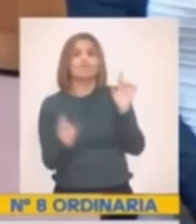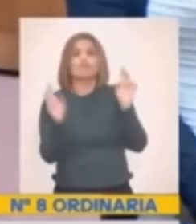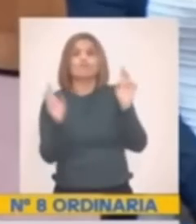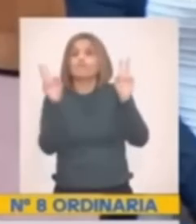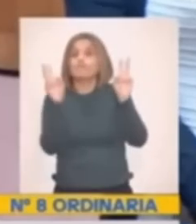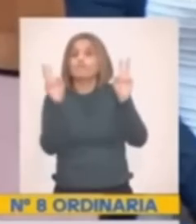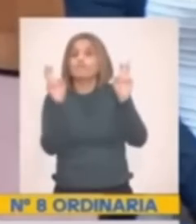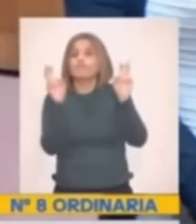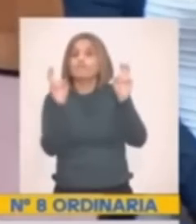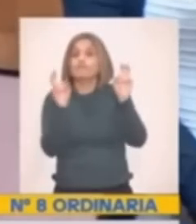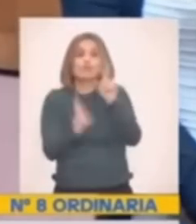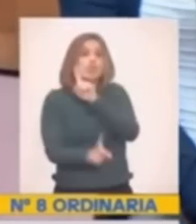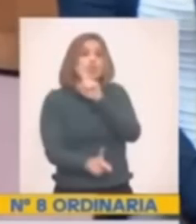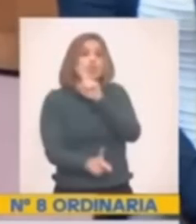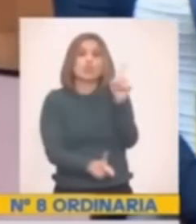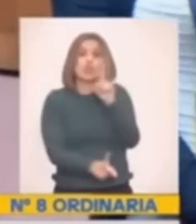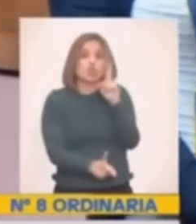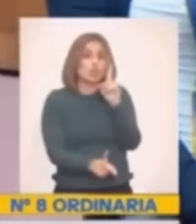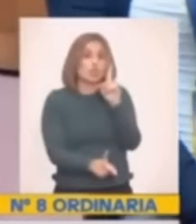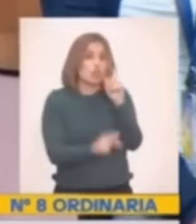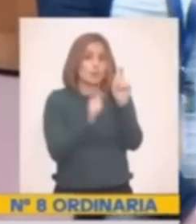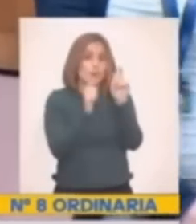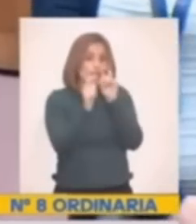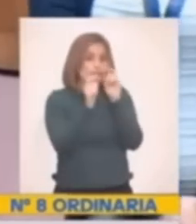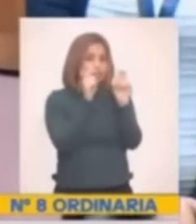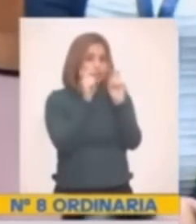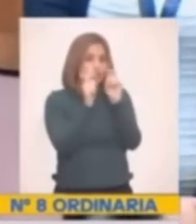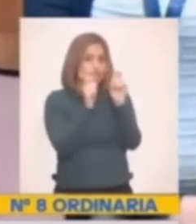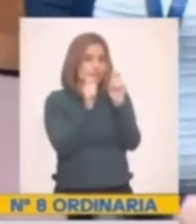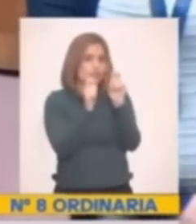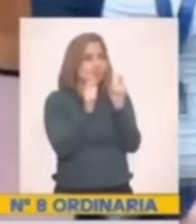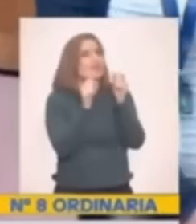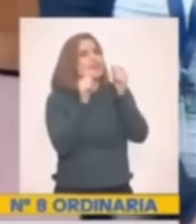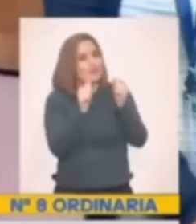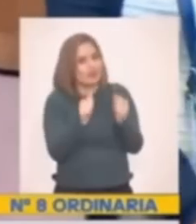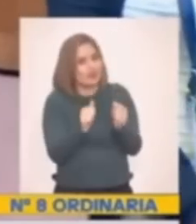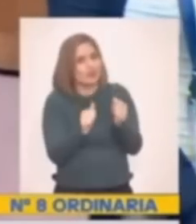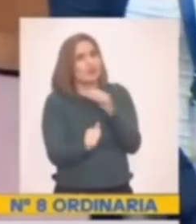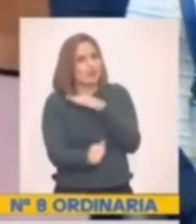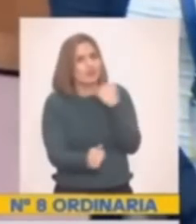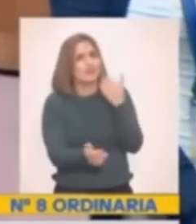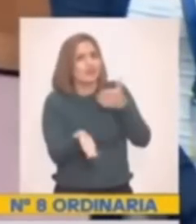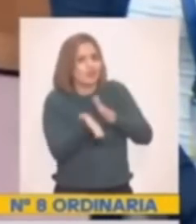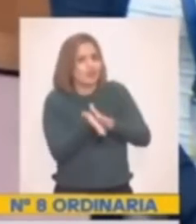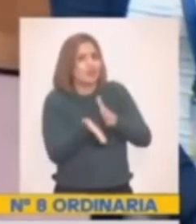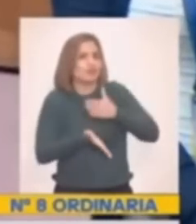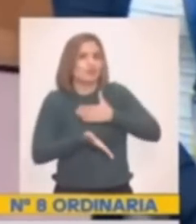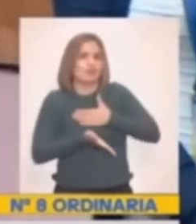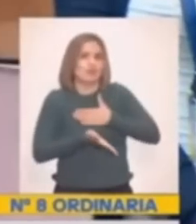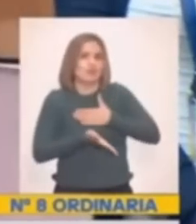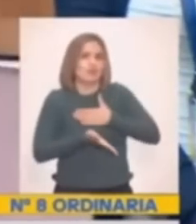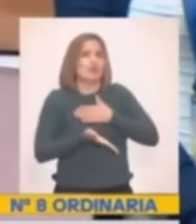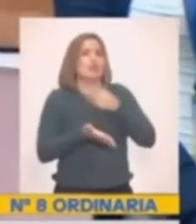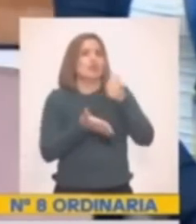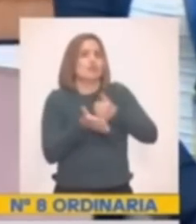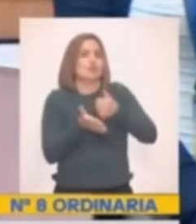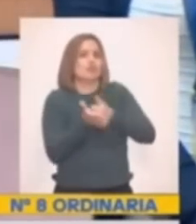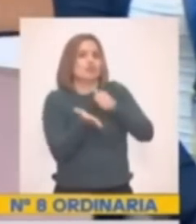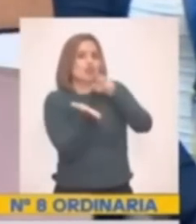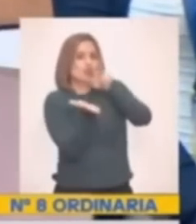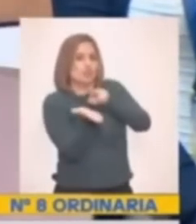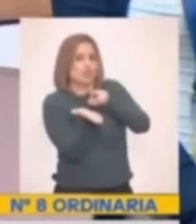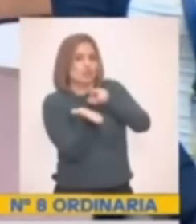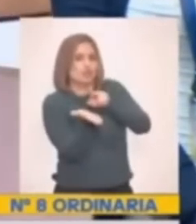supuestamente era un arma no letal y que pudo haber sido letal para mí, porque estuve entre la vida y la muerte.